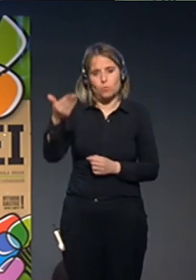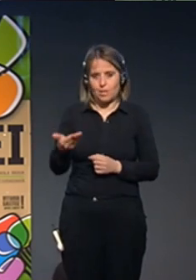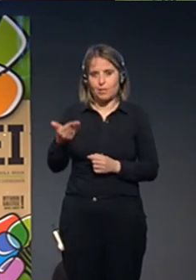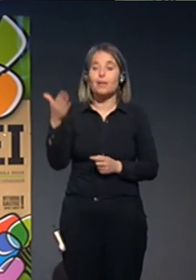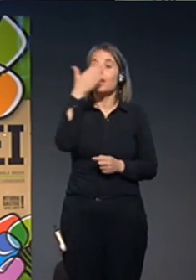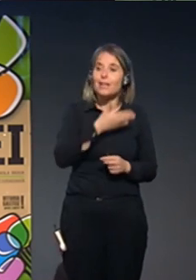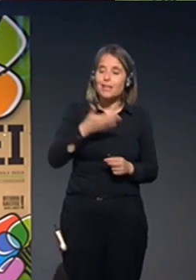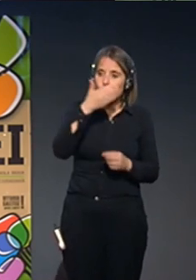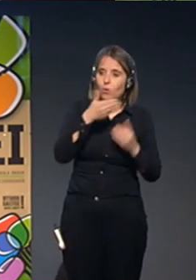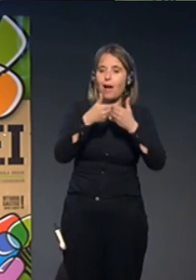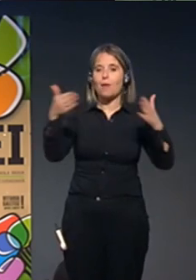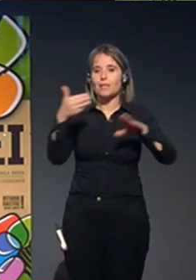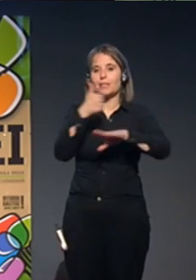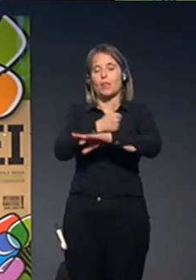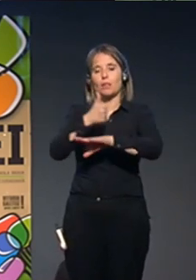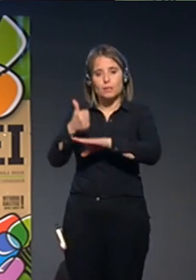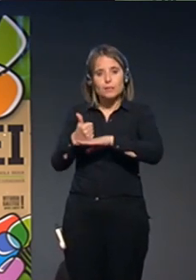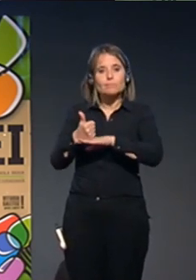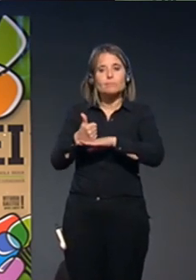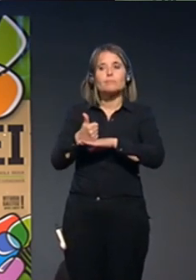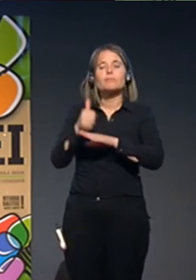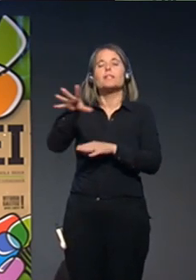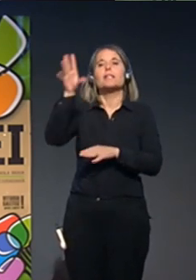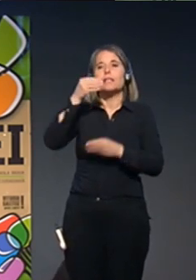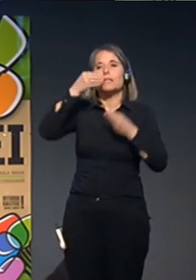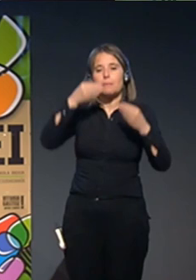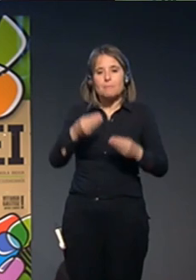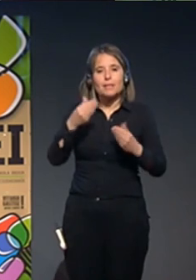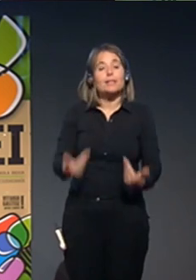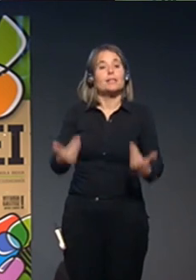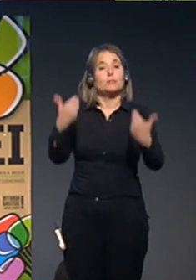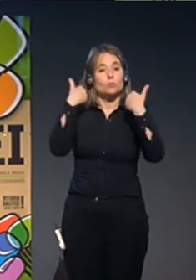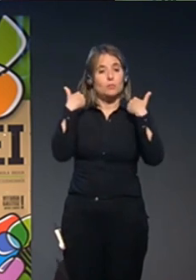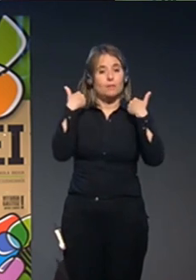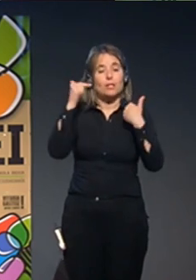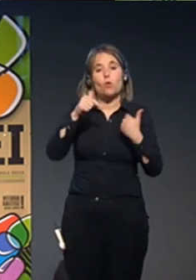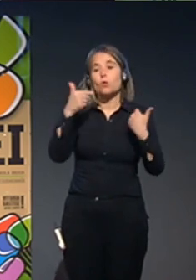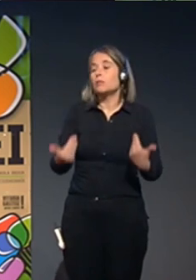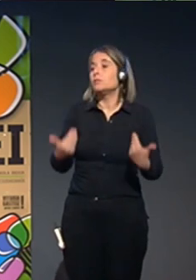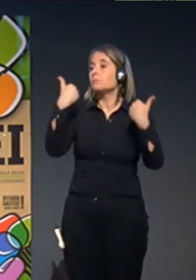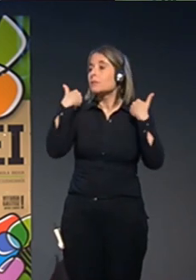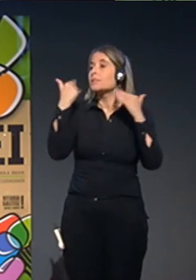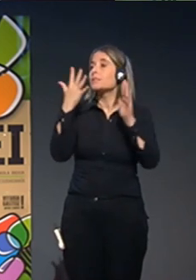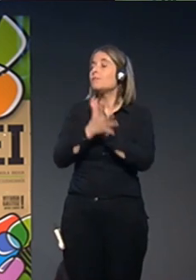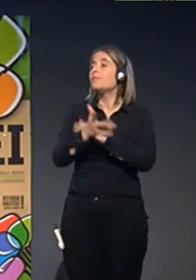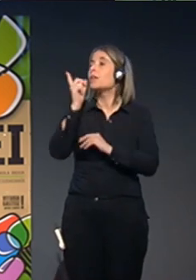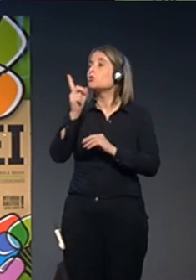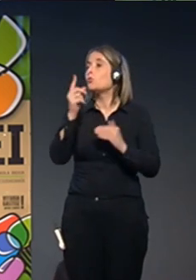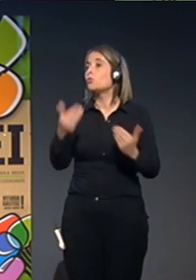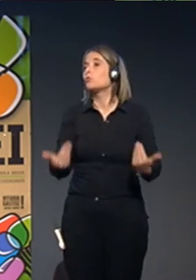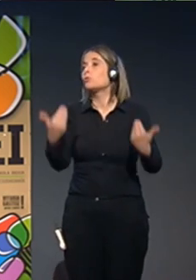escuela abierta de la ciudadanía se entienda de que la responsabilidad que tenemos hoy no es solamente una